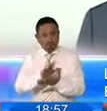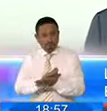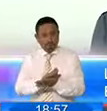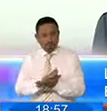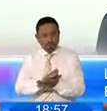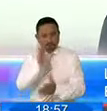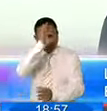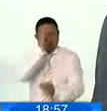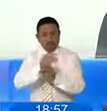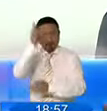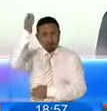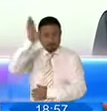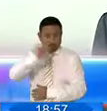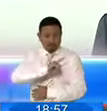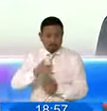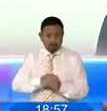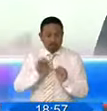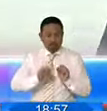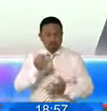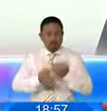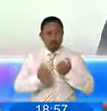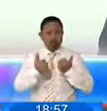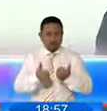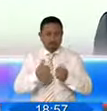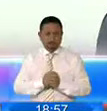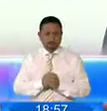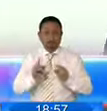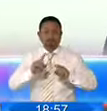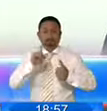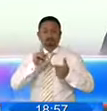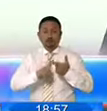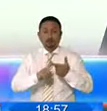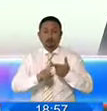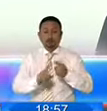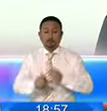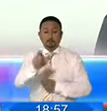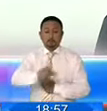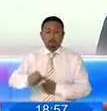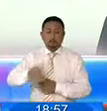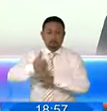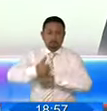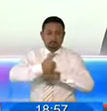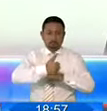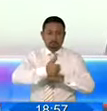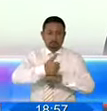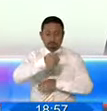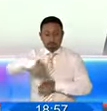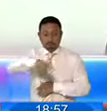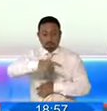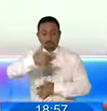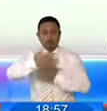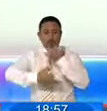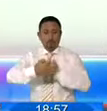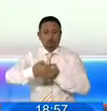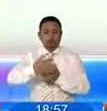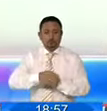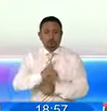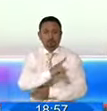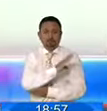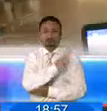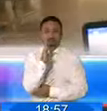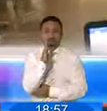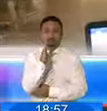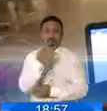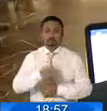Dios, de que brillará la justicia, y segundo, de que los señores miembros del tribunal actuarán en justicia y en estricto